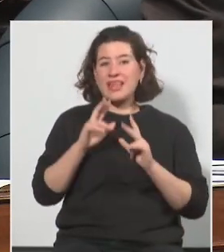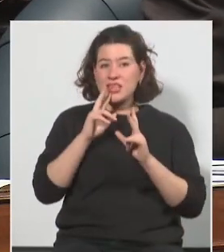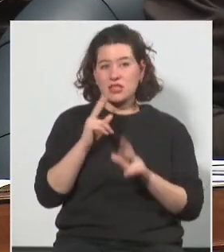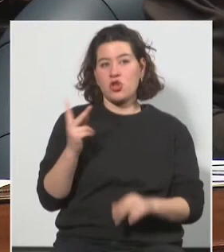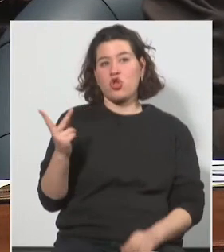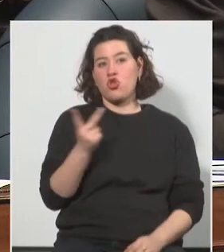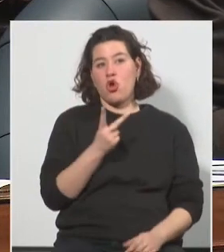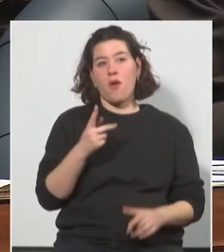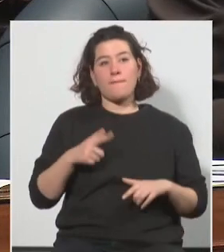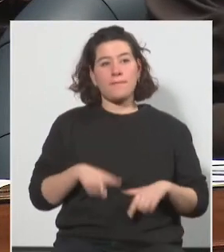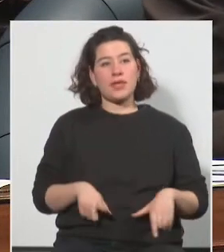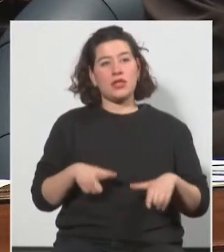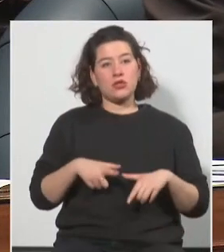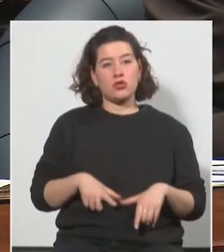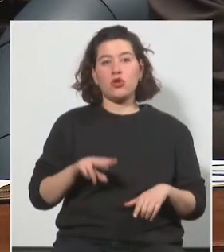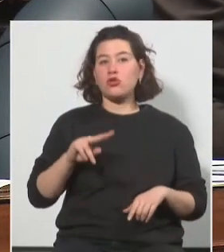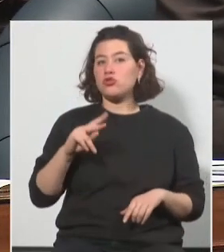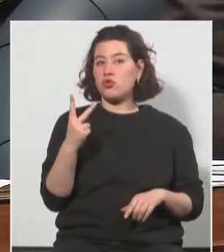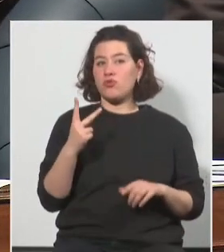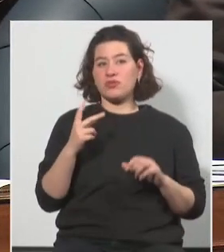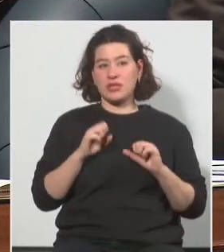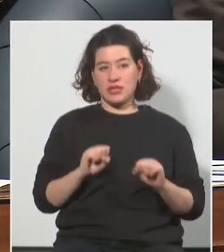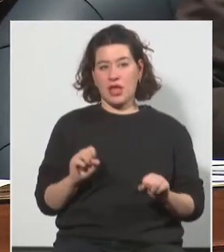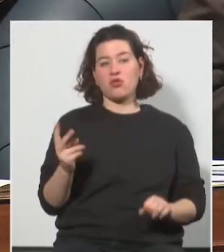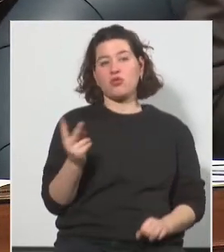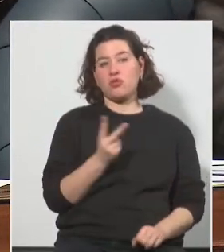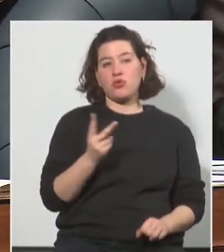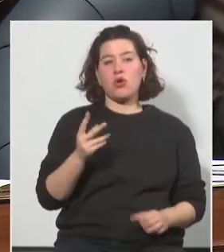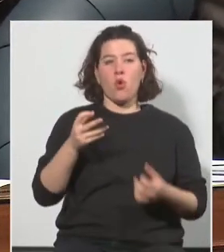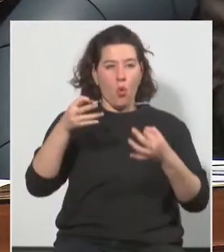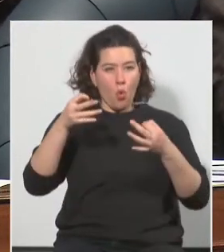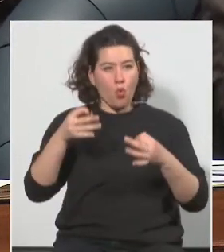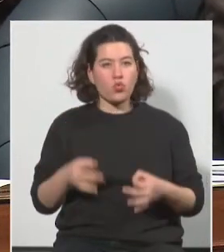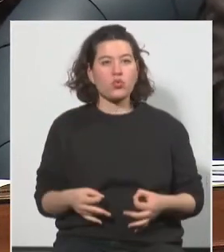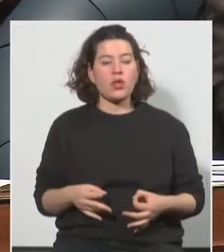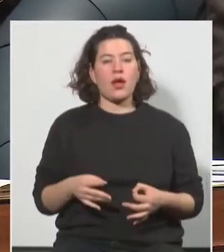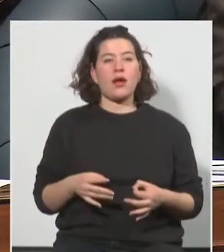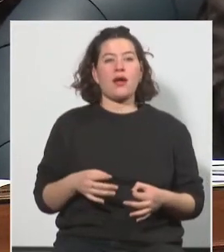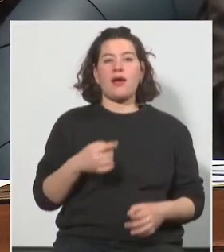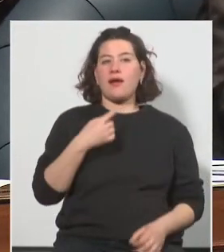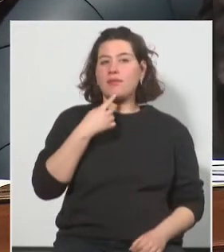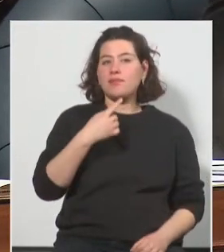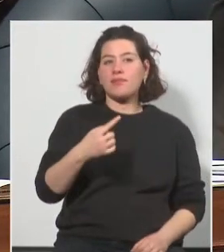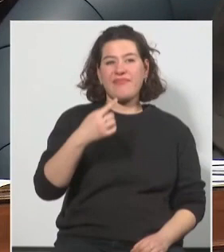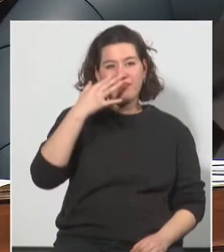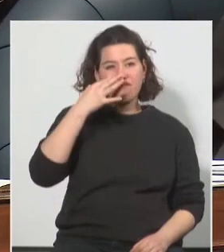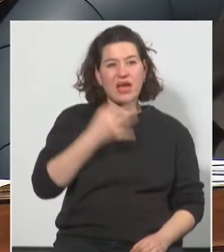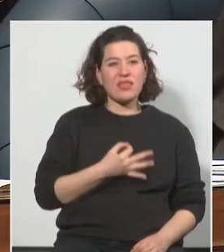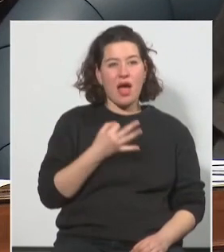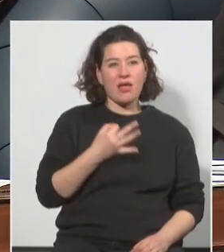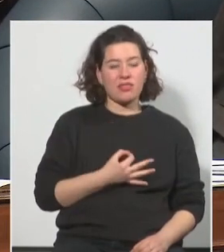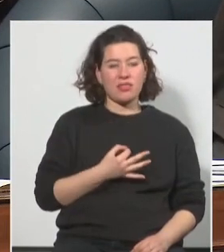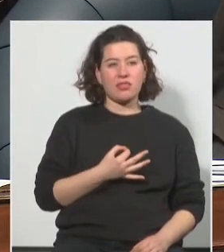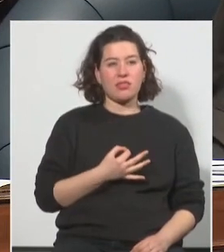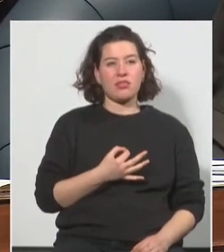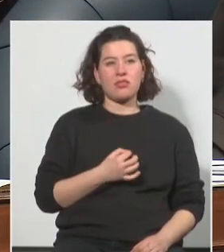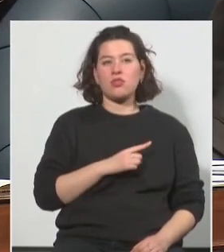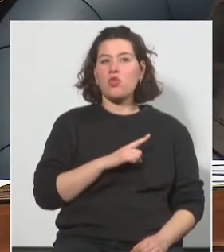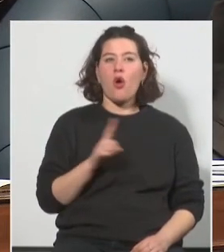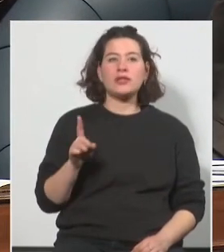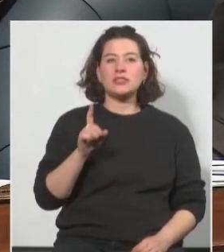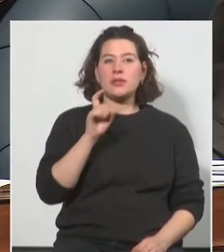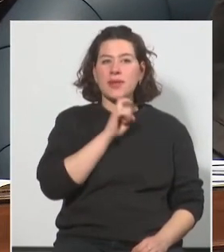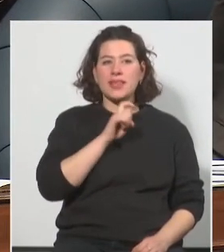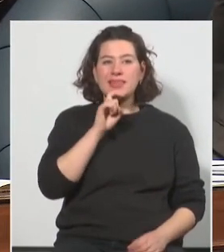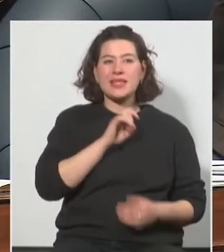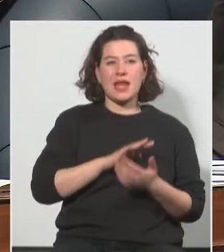ambos ministros y ambos subsecretarios se ajustan a la estricta verdad, que no hay ninguna